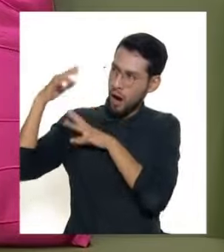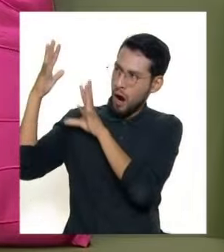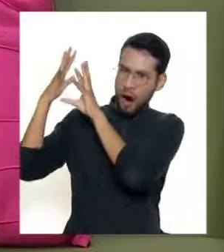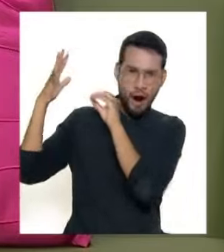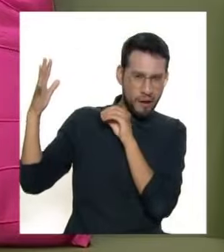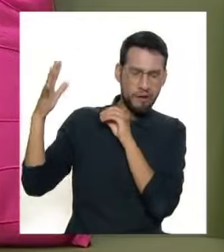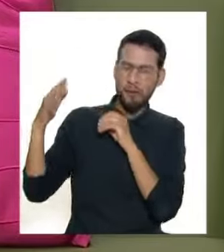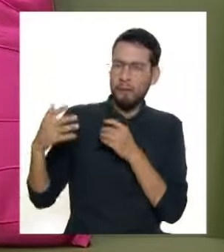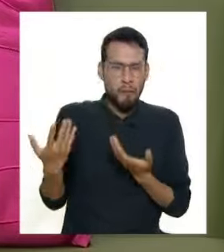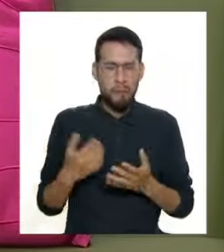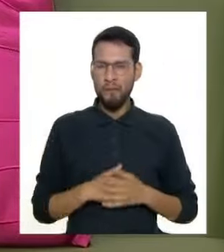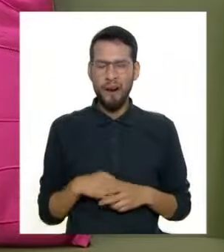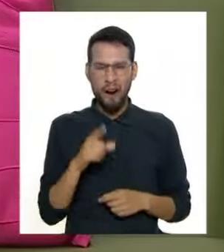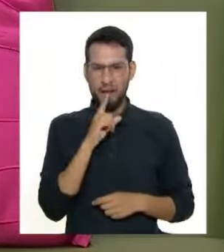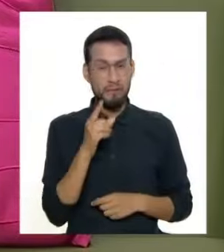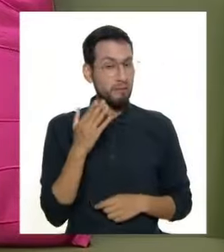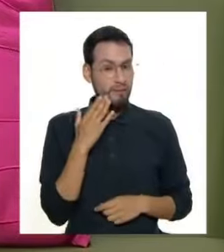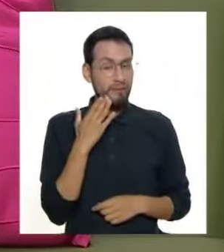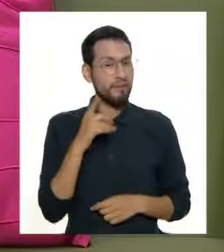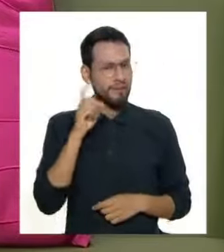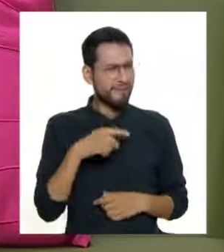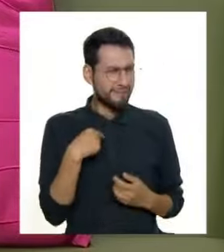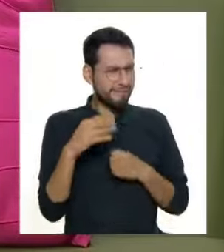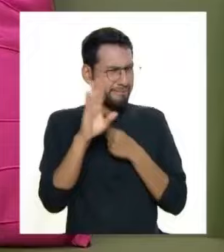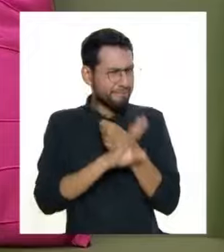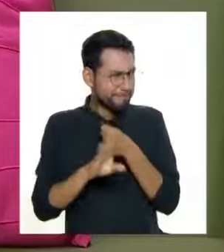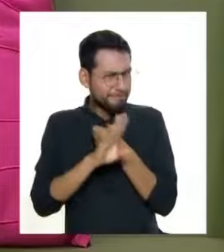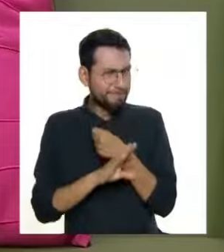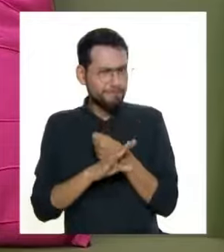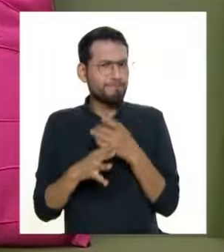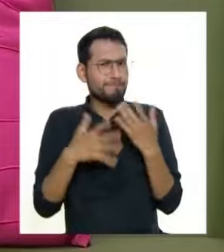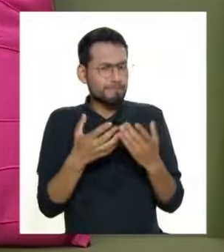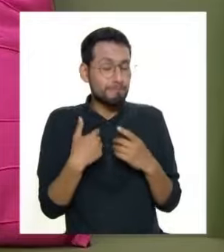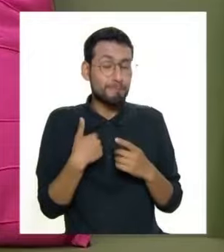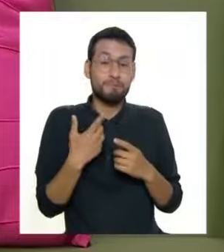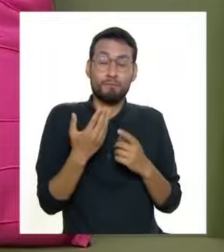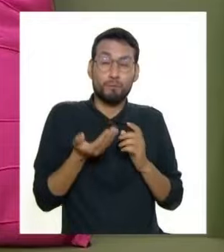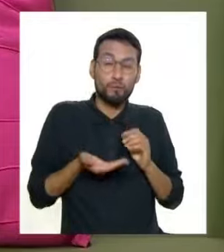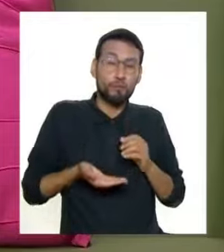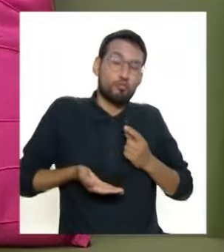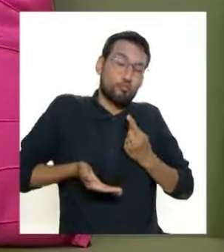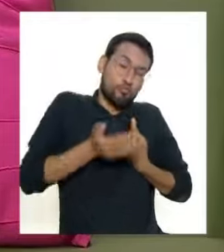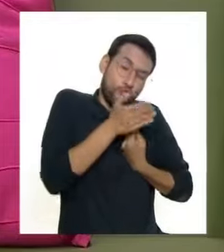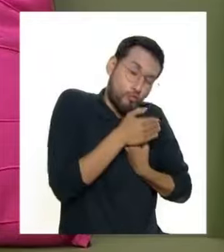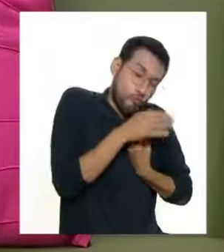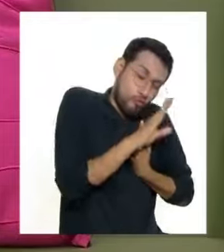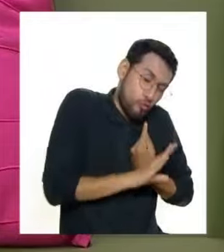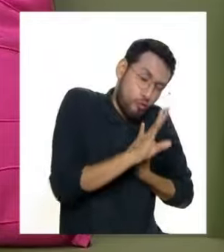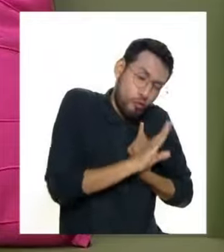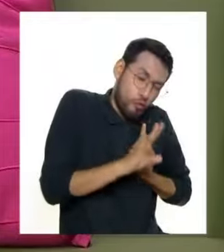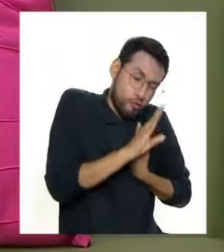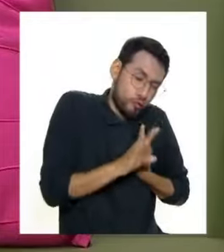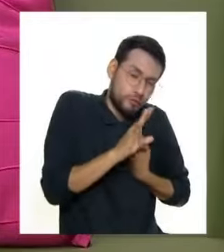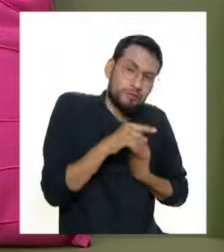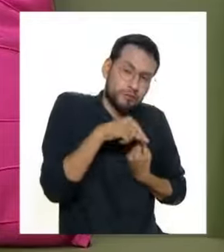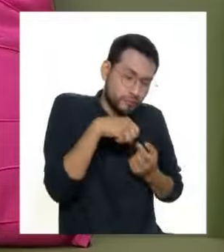Ni entender como padres que tenemos que proteger en exceso, o bien dicho, sobreproteger y ser padres